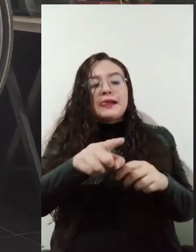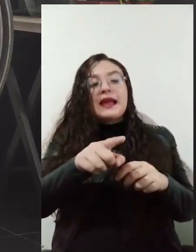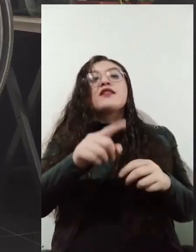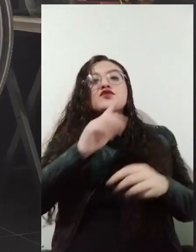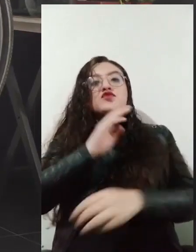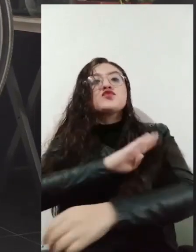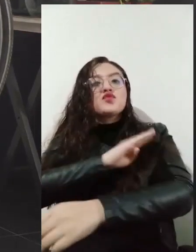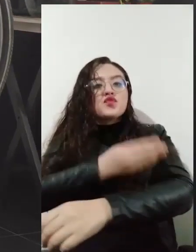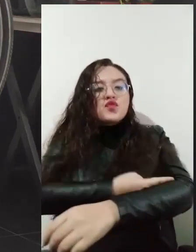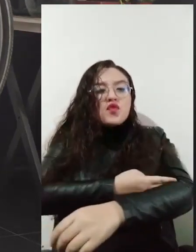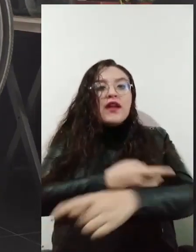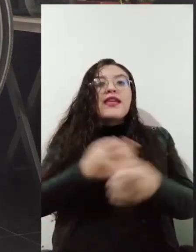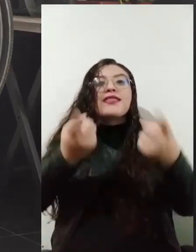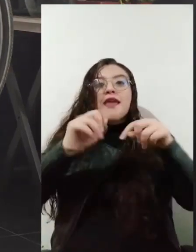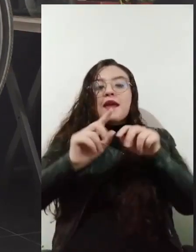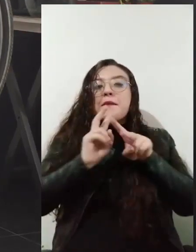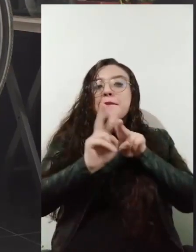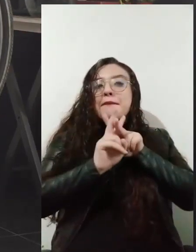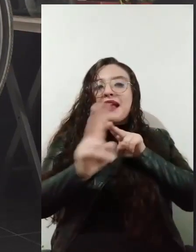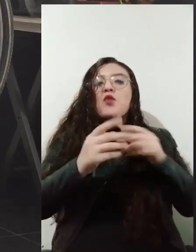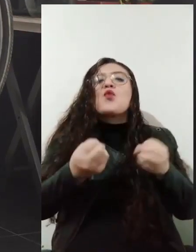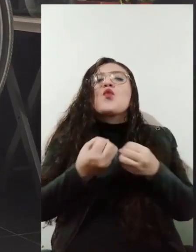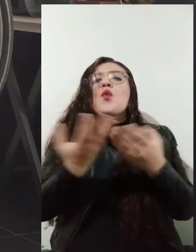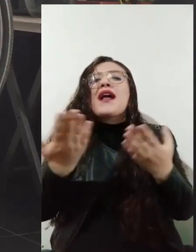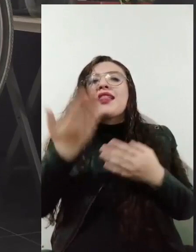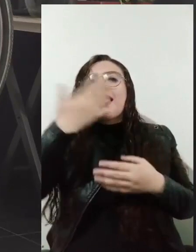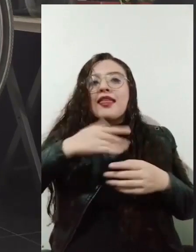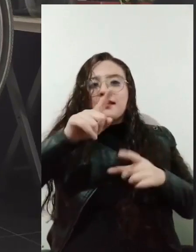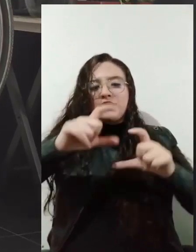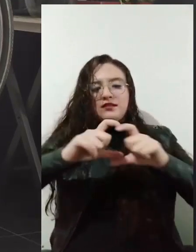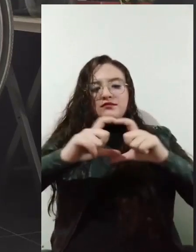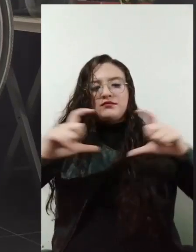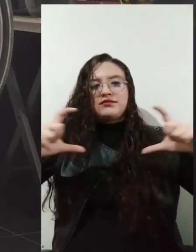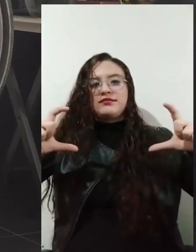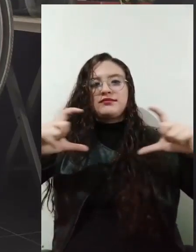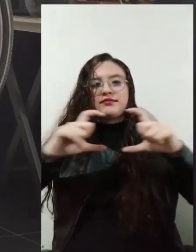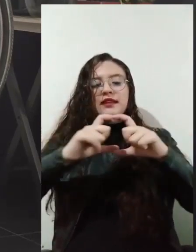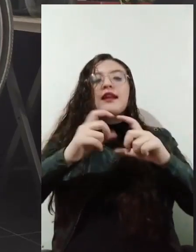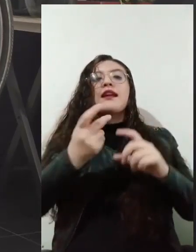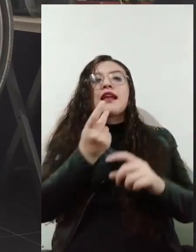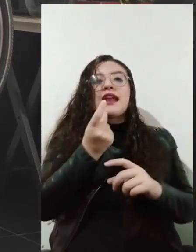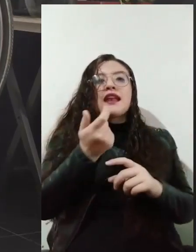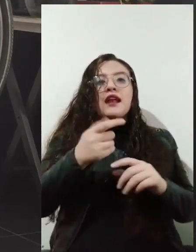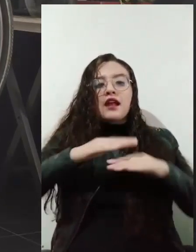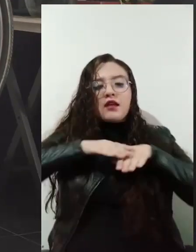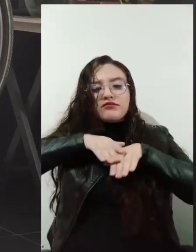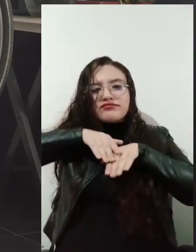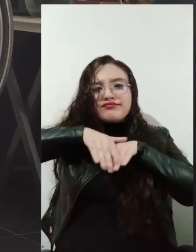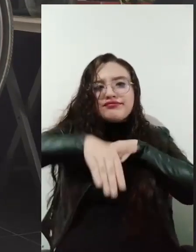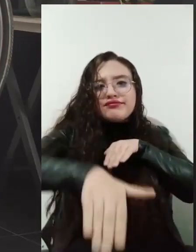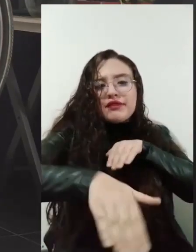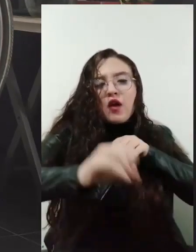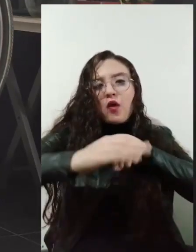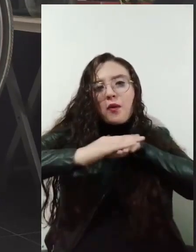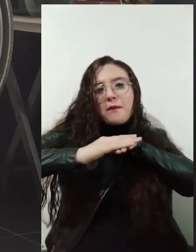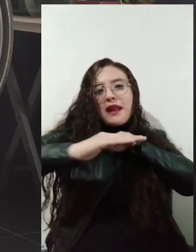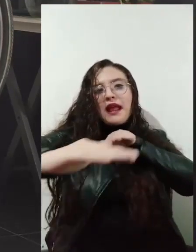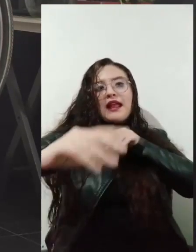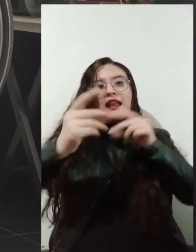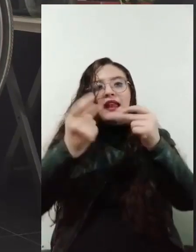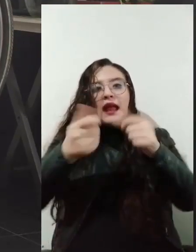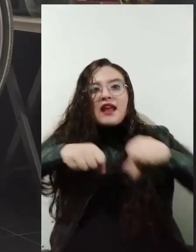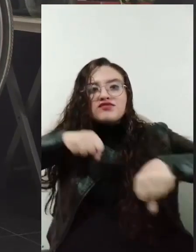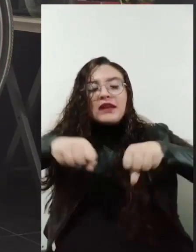hacer. Es decir, la relación entre la velocidad y la fuerza depende del tamaño de los piñones. Para yo andar muy rápido en